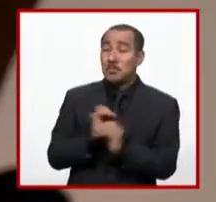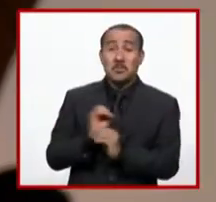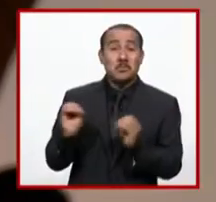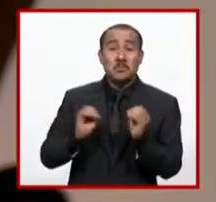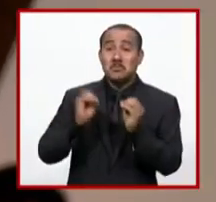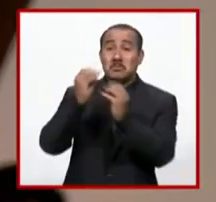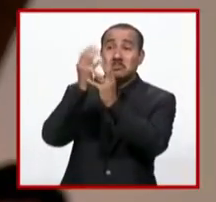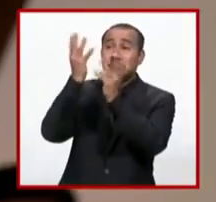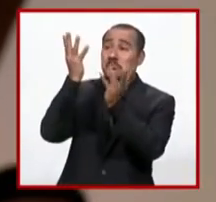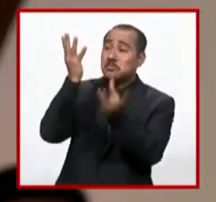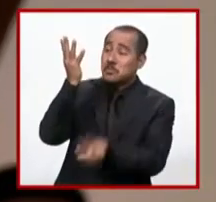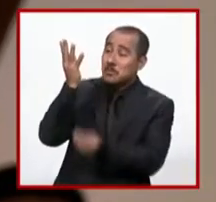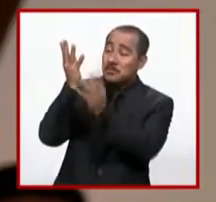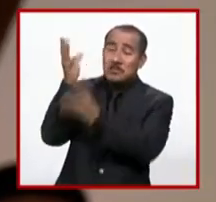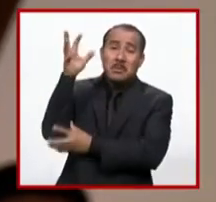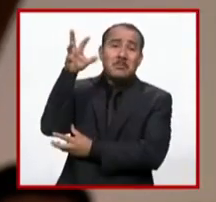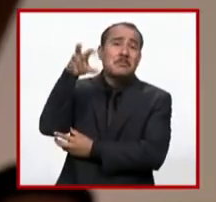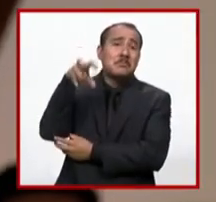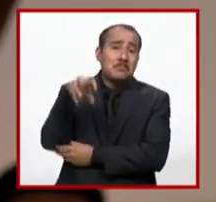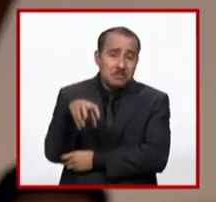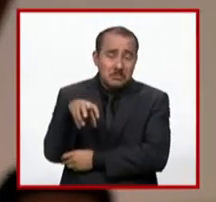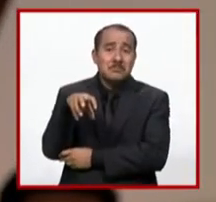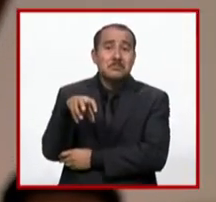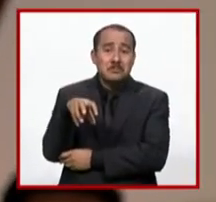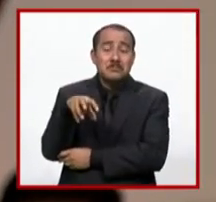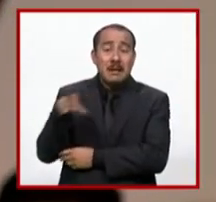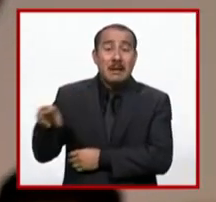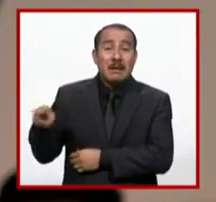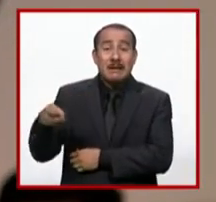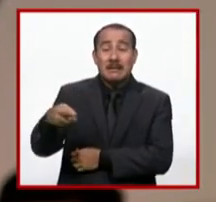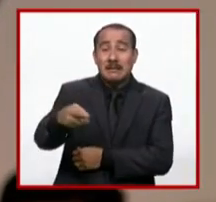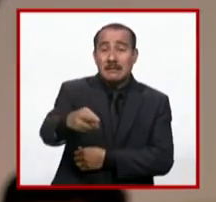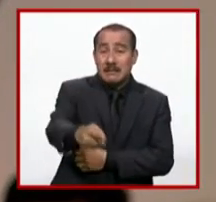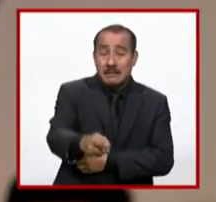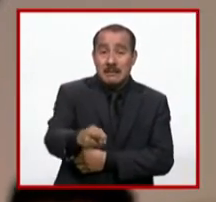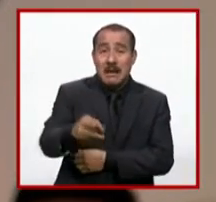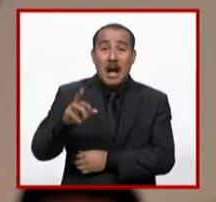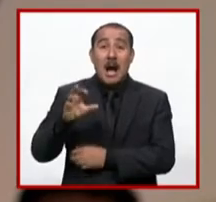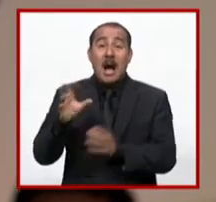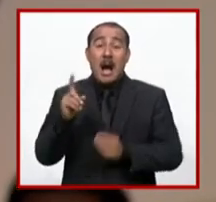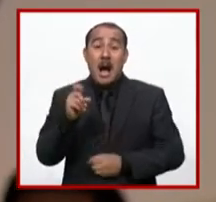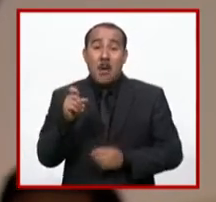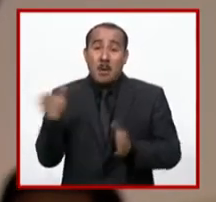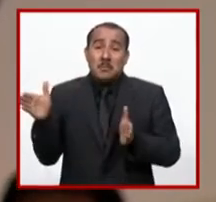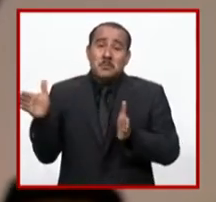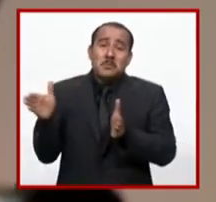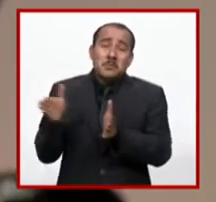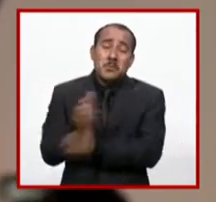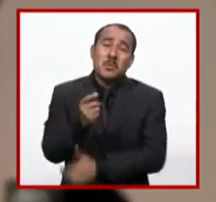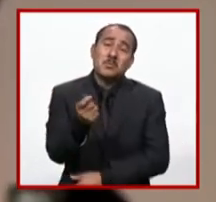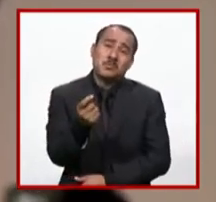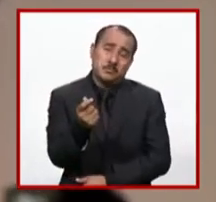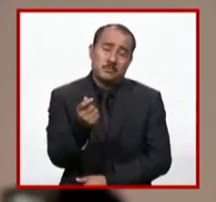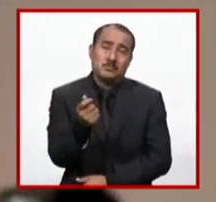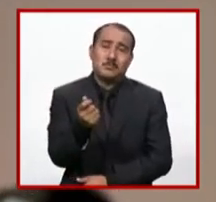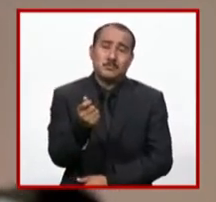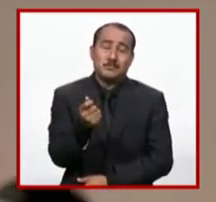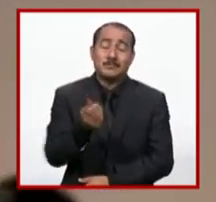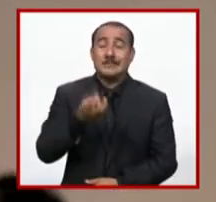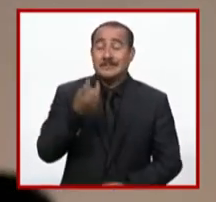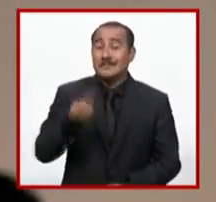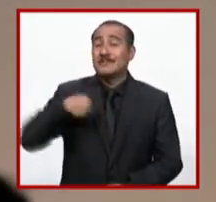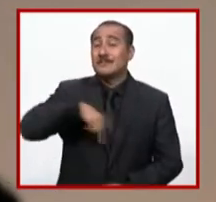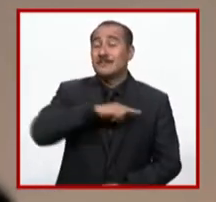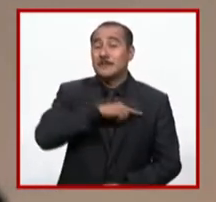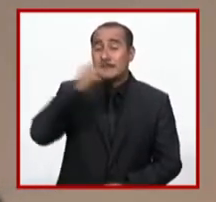hojas, todos los árboles están secos. El río Tehuantepec cada vez tiene menos agua. Por eso nosotros